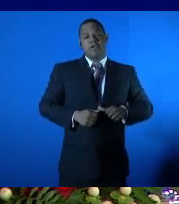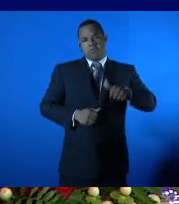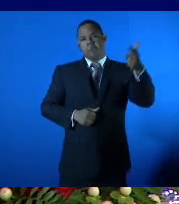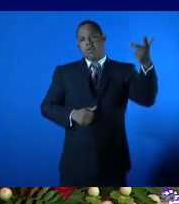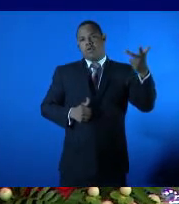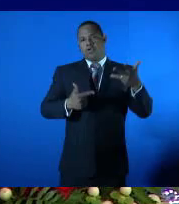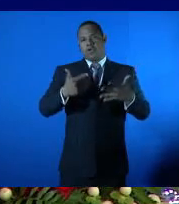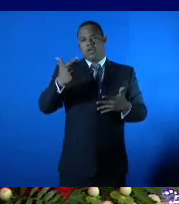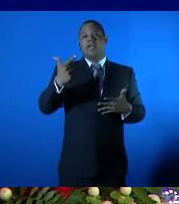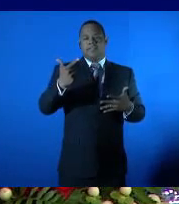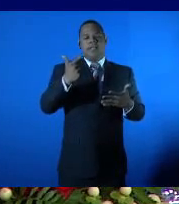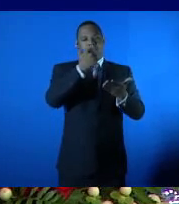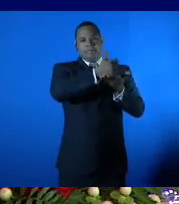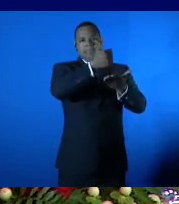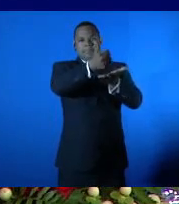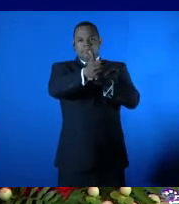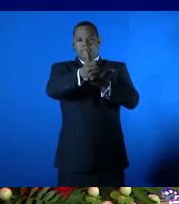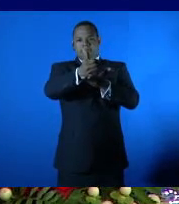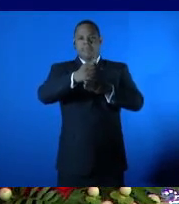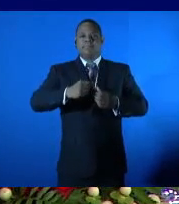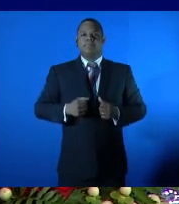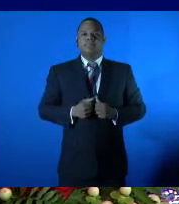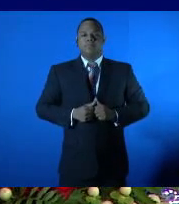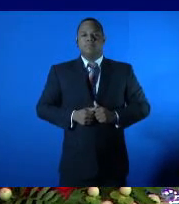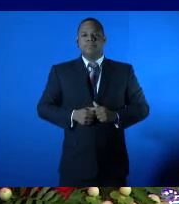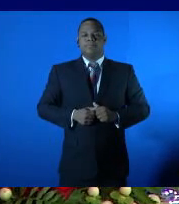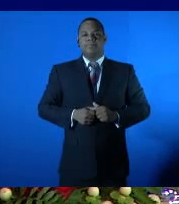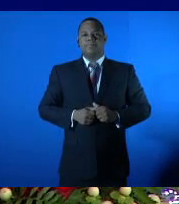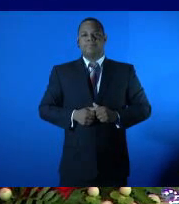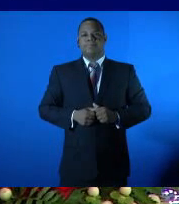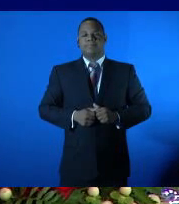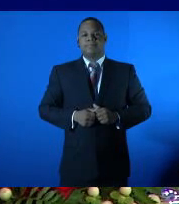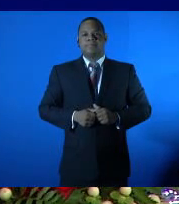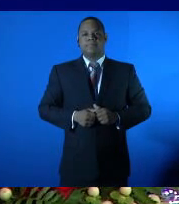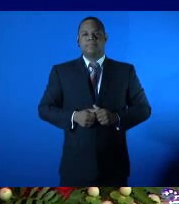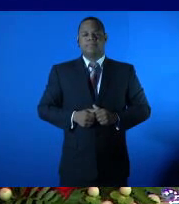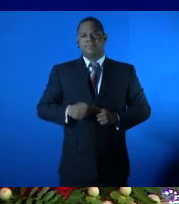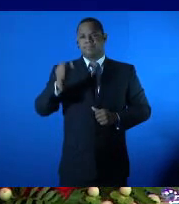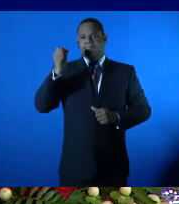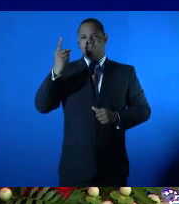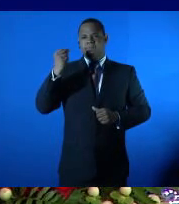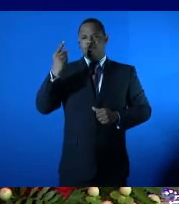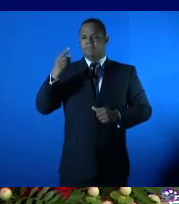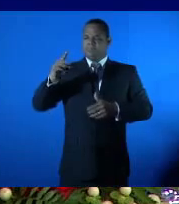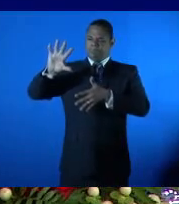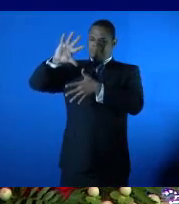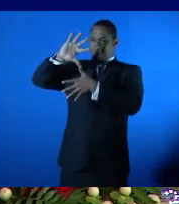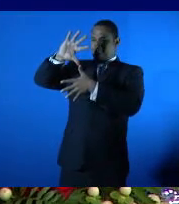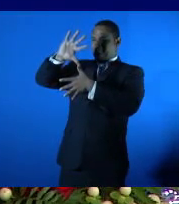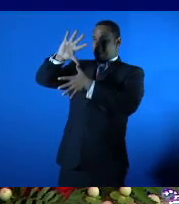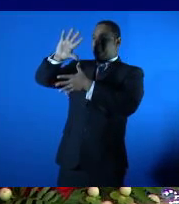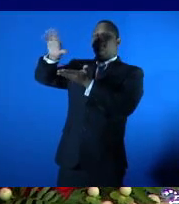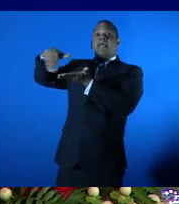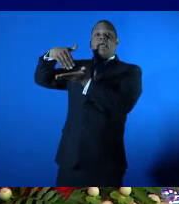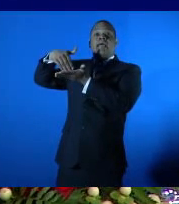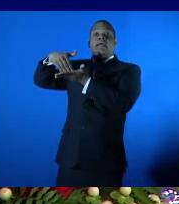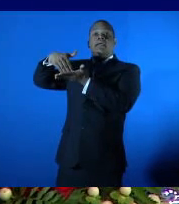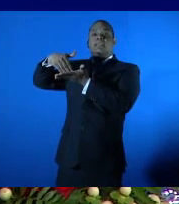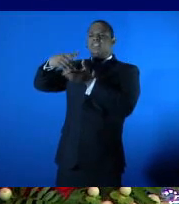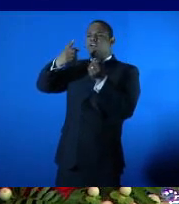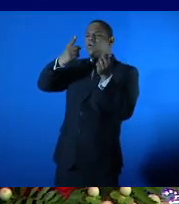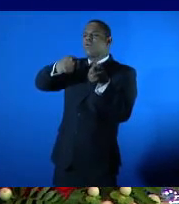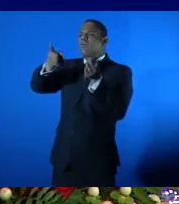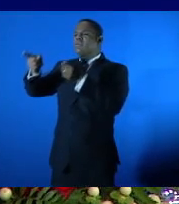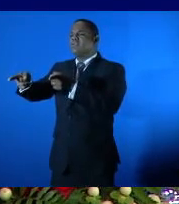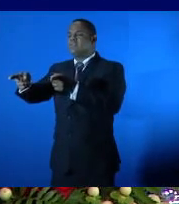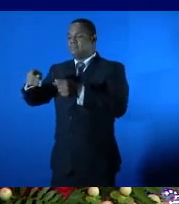aspectos. La realidad centroamericana, Belice la conoce muy bien, y eso nos hace que seamos también un